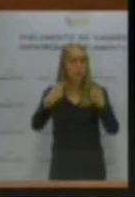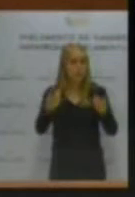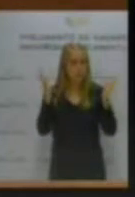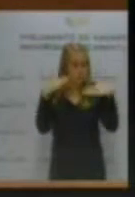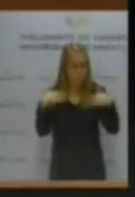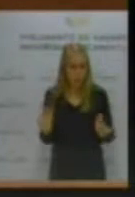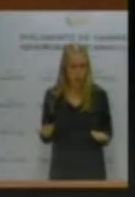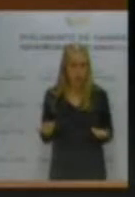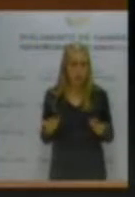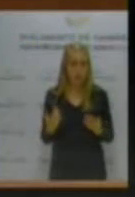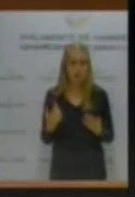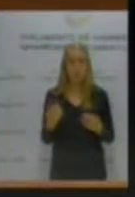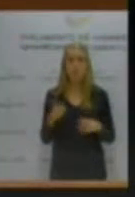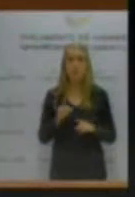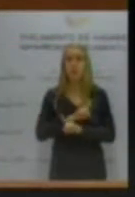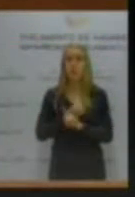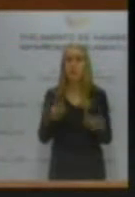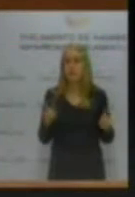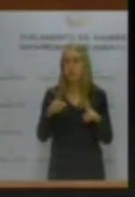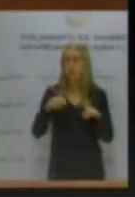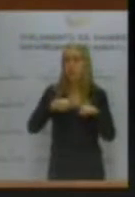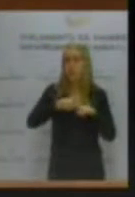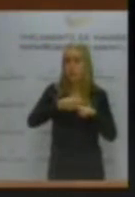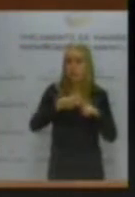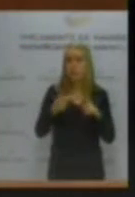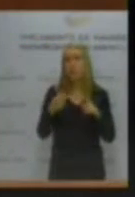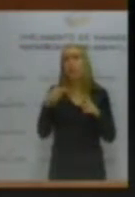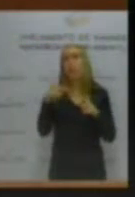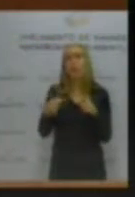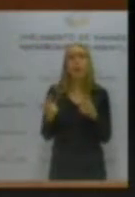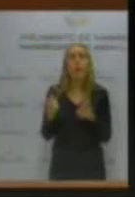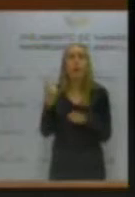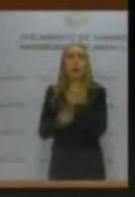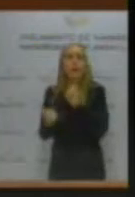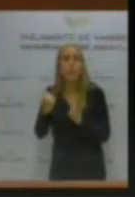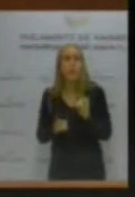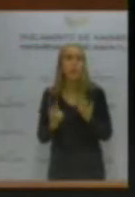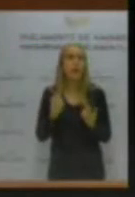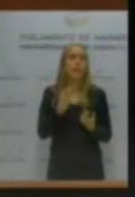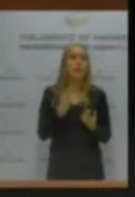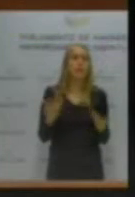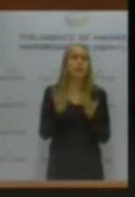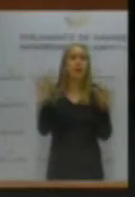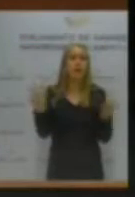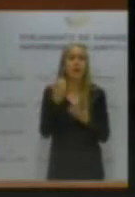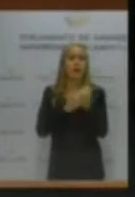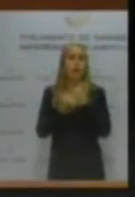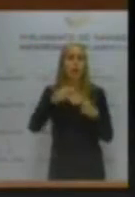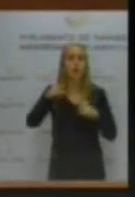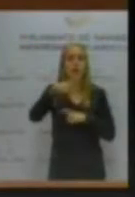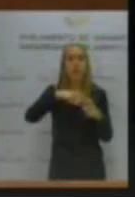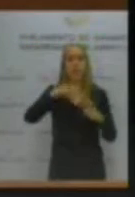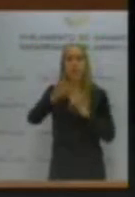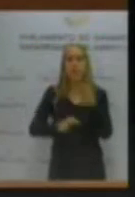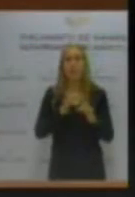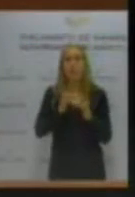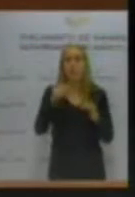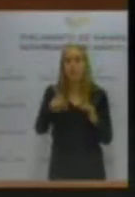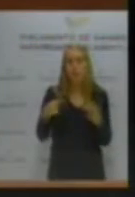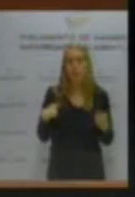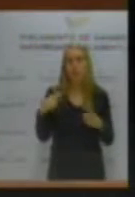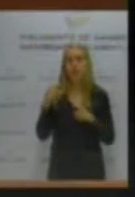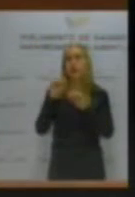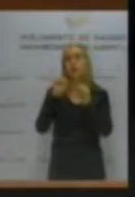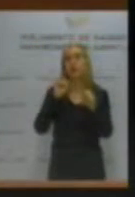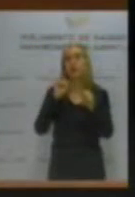crea los instrumentos económicos necesarios para incentivar la economía circular y la lucha contra el cambio climático.